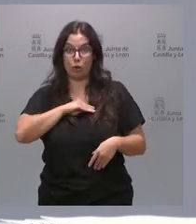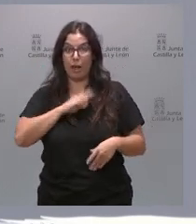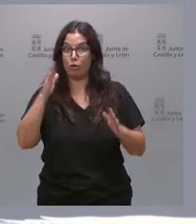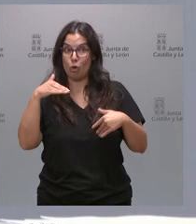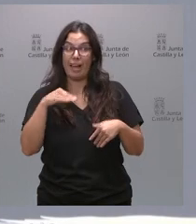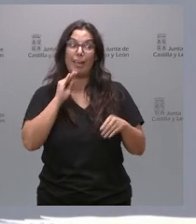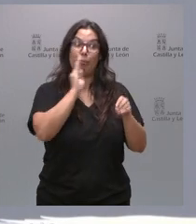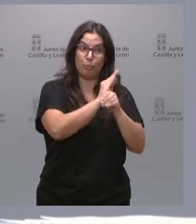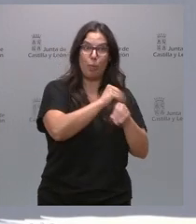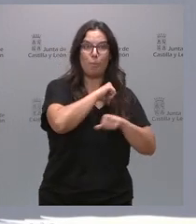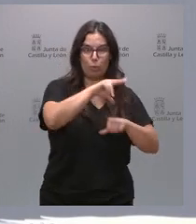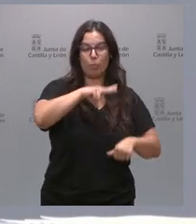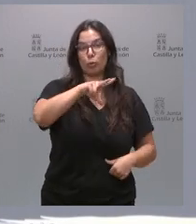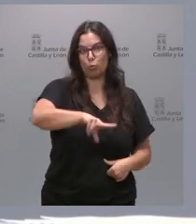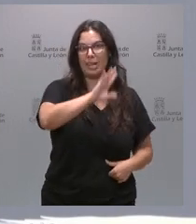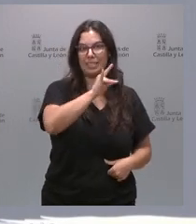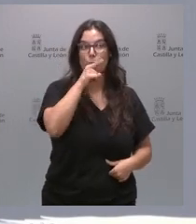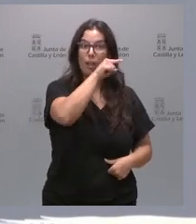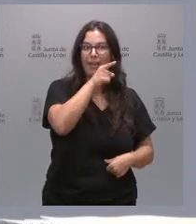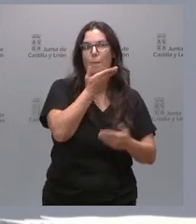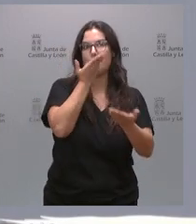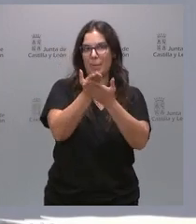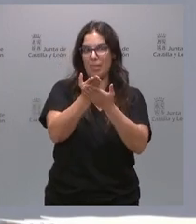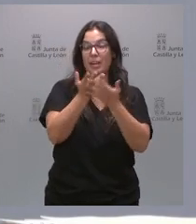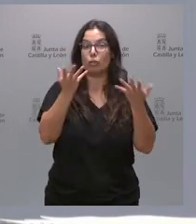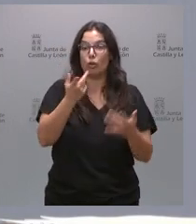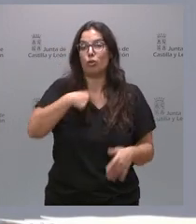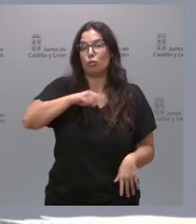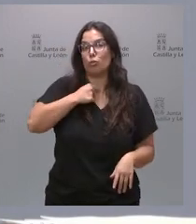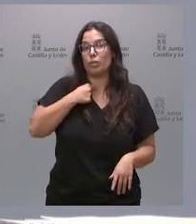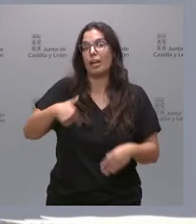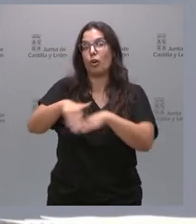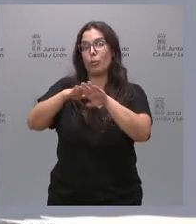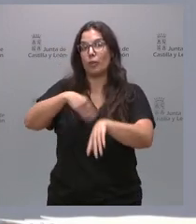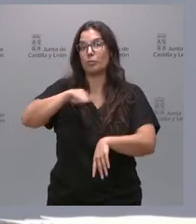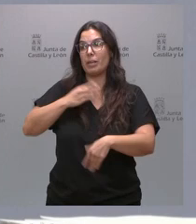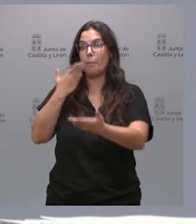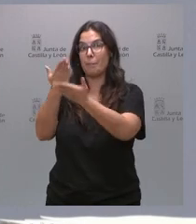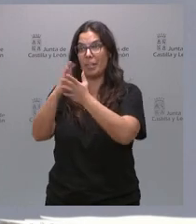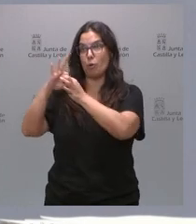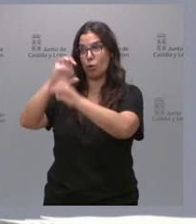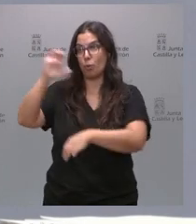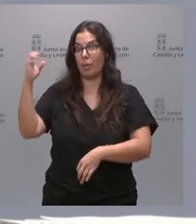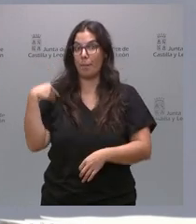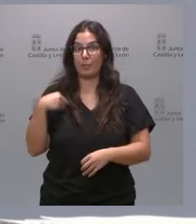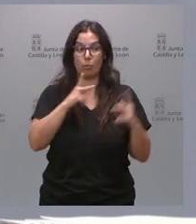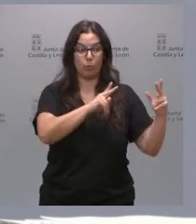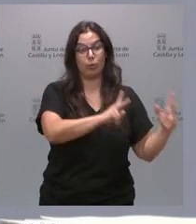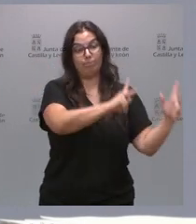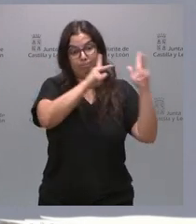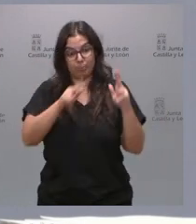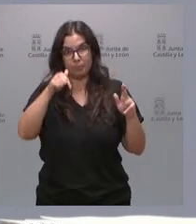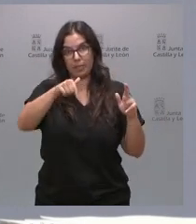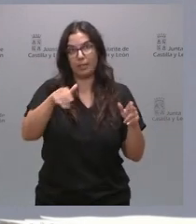la parte portuguesa solicitud del gobierno portugués nosotros si nos gustaría que el gobierno de España pues pidiera entrar en europea que este tramo fuera financiado